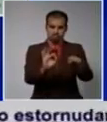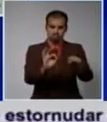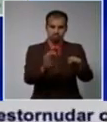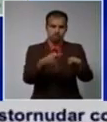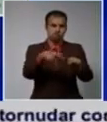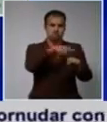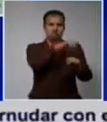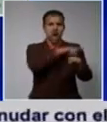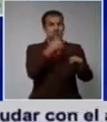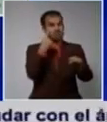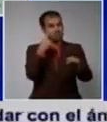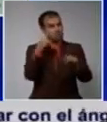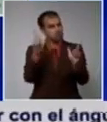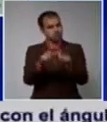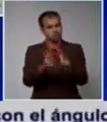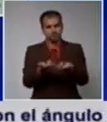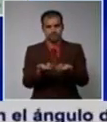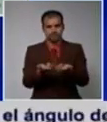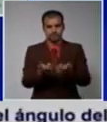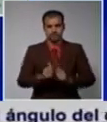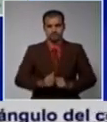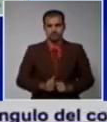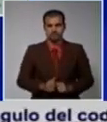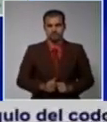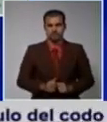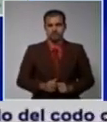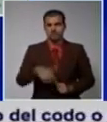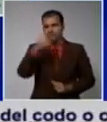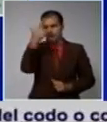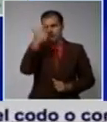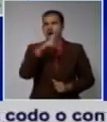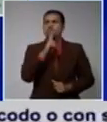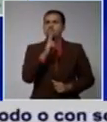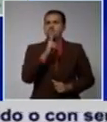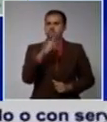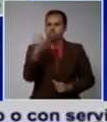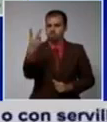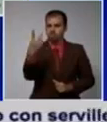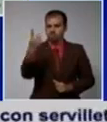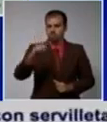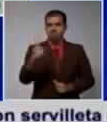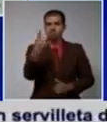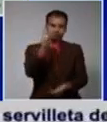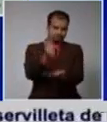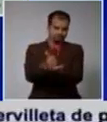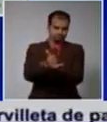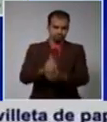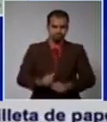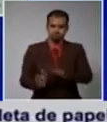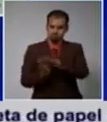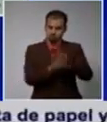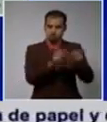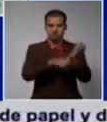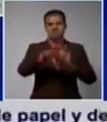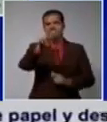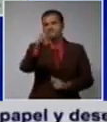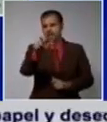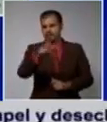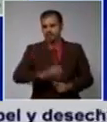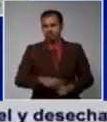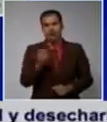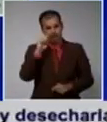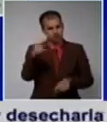menos, 2 en Aguada y 1 en el municipio de Cienfuegos. Villa Clara, también controlando su